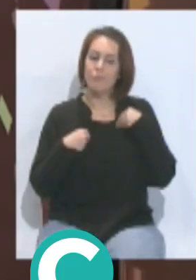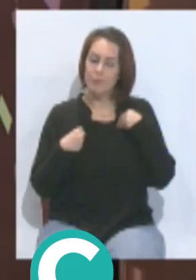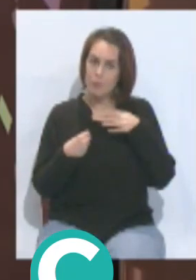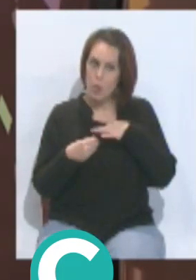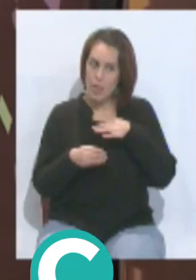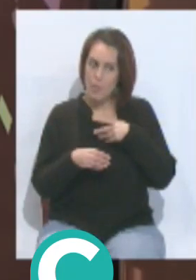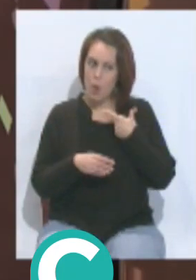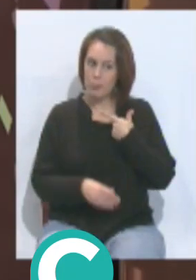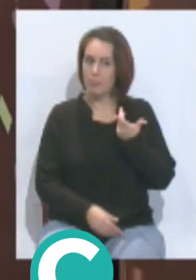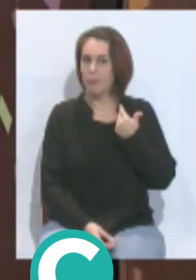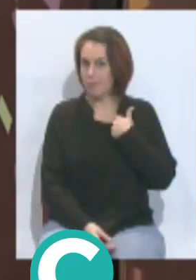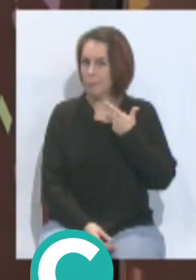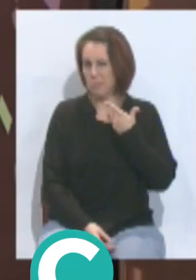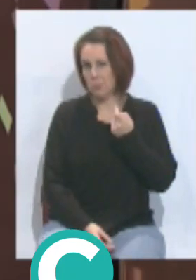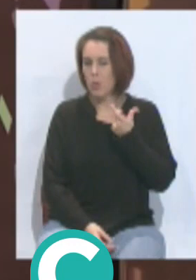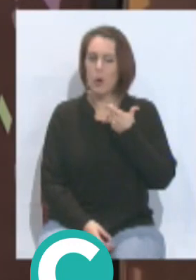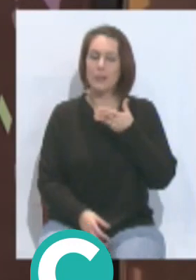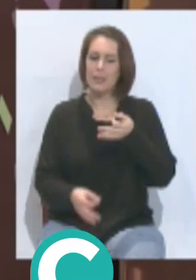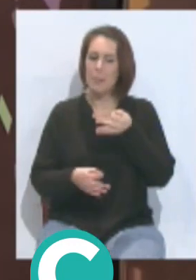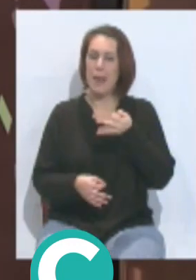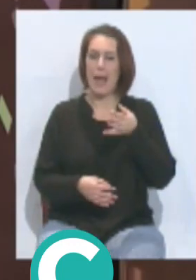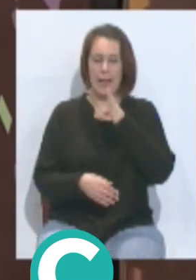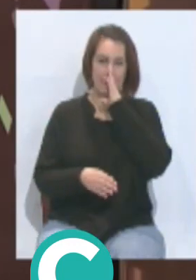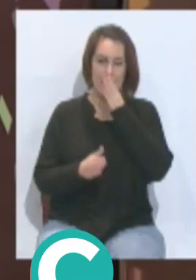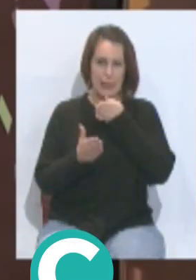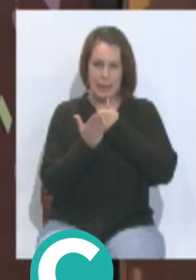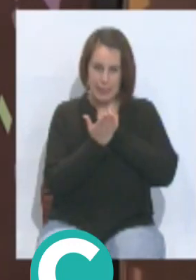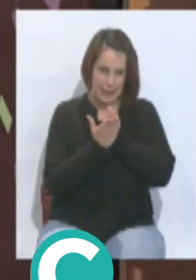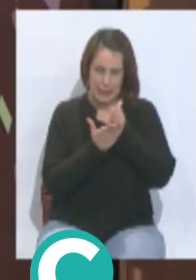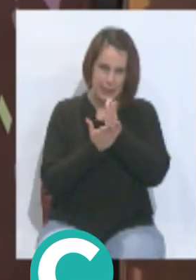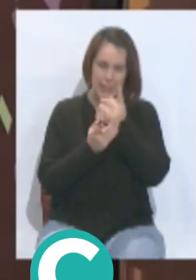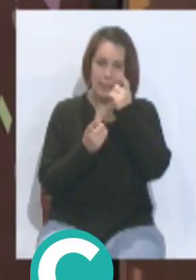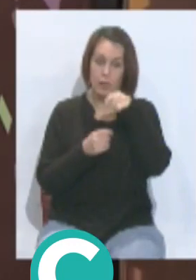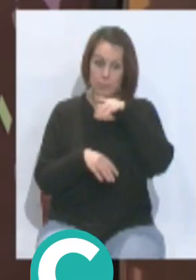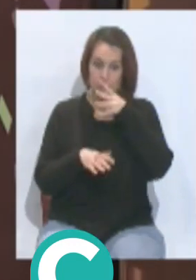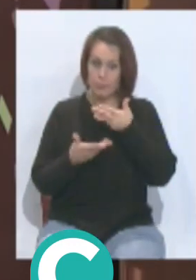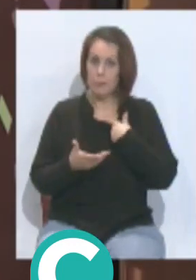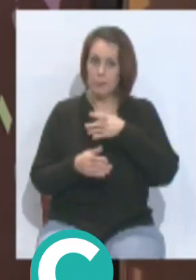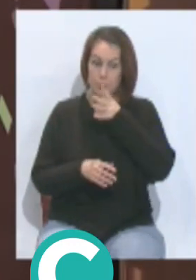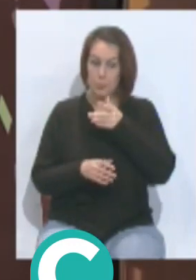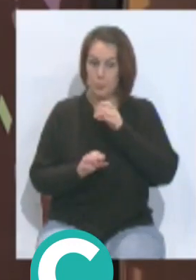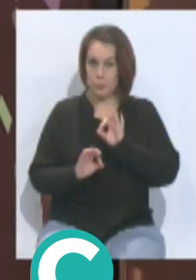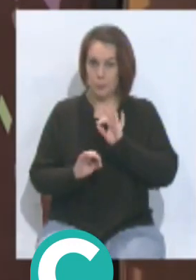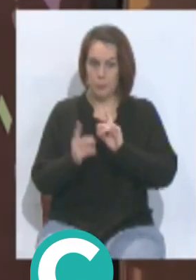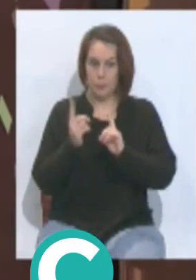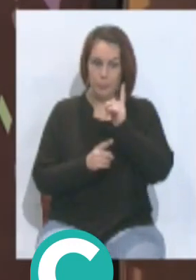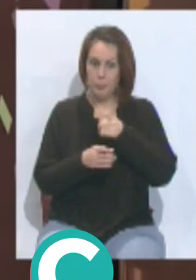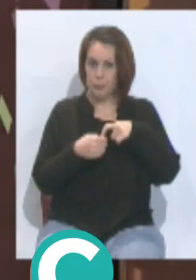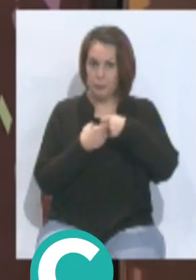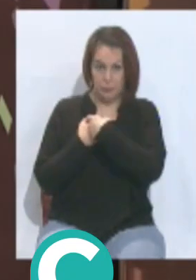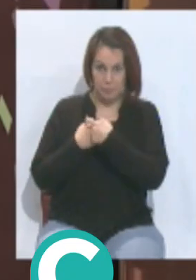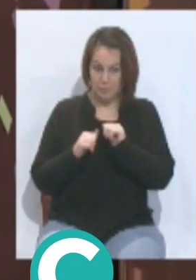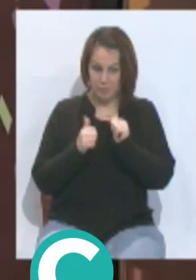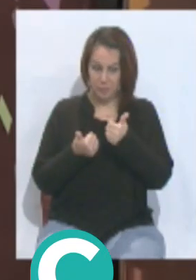alguna manera del carnaval que siempre se abre paso. De hecho, hoy es actualidad por el arranque de esos foros de participación que